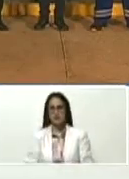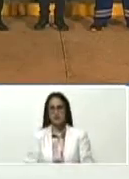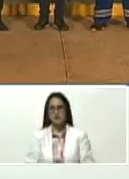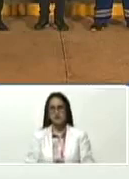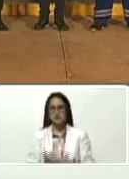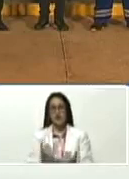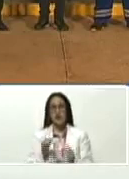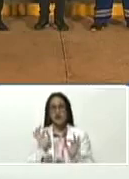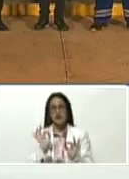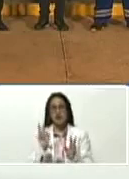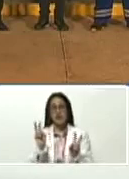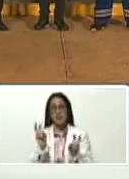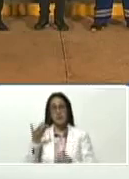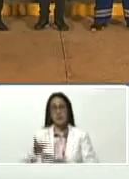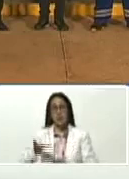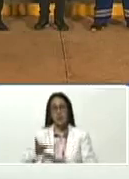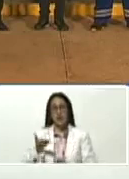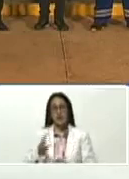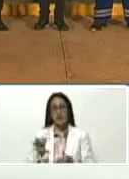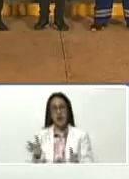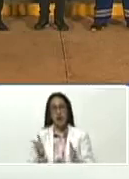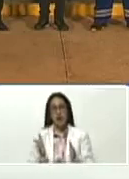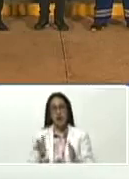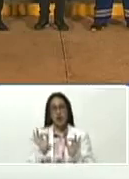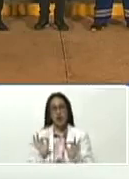Es un punto muy importante de logro